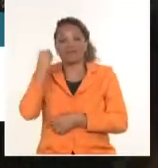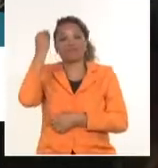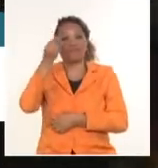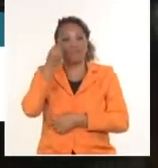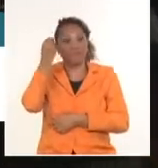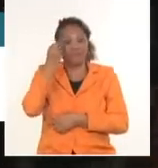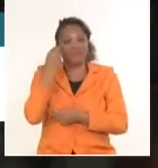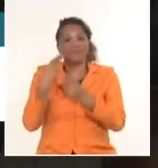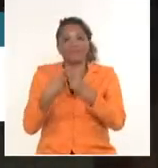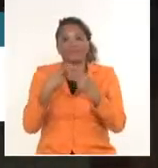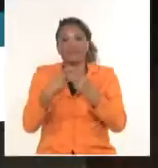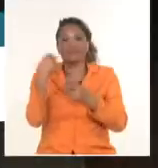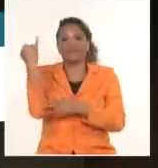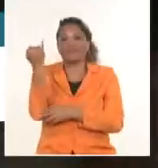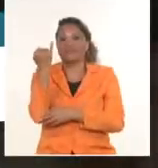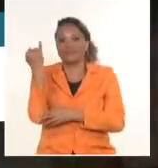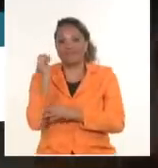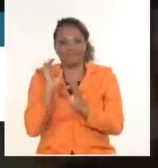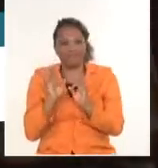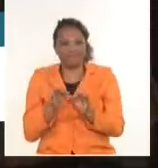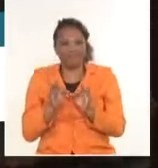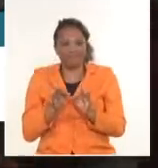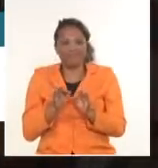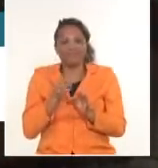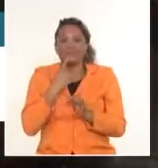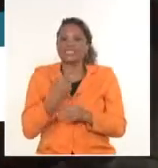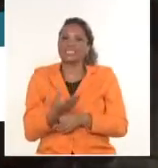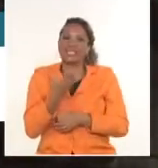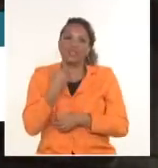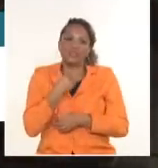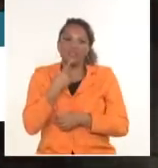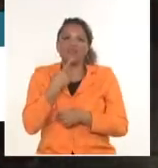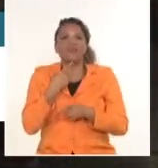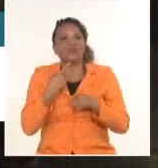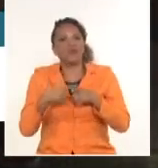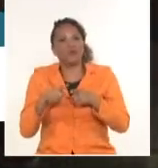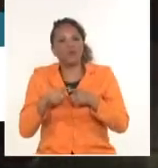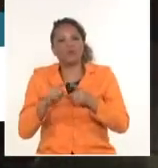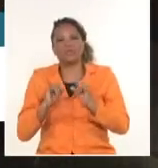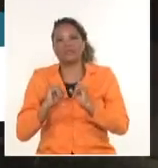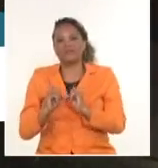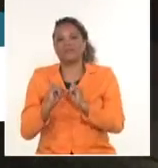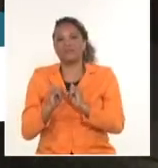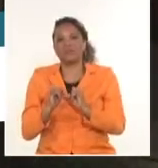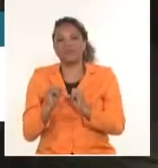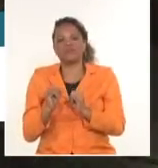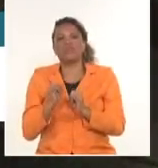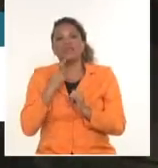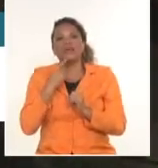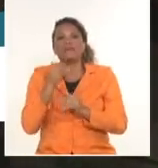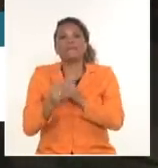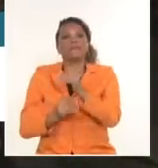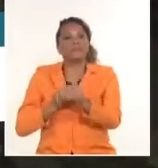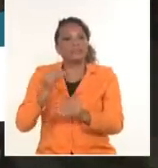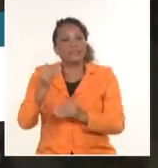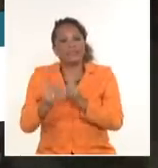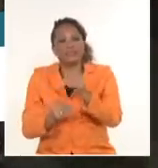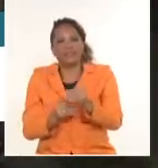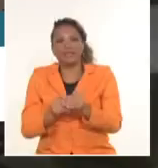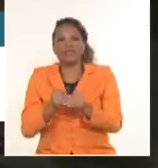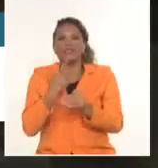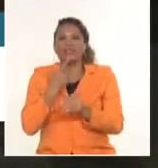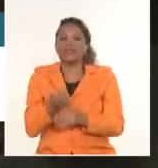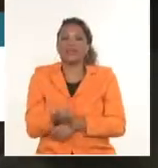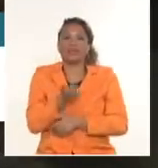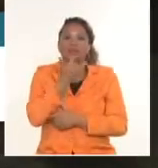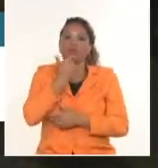topes internacionales. Por supuesto, ya lo decíamos, vendrán lecturas en lo adelante, vendrá a corregir lo